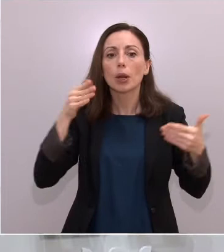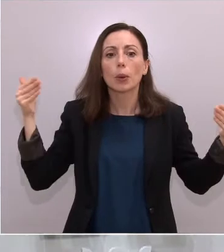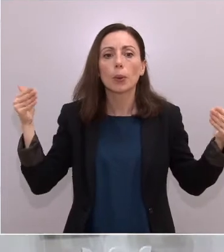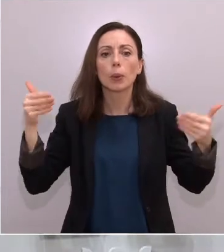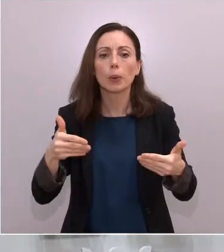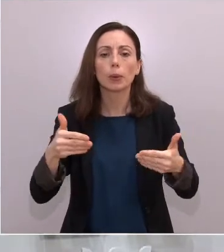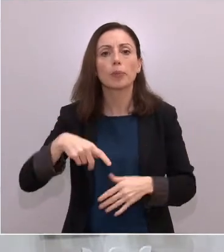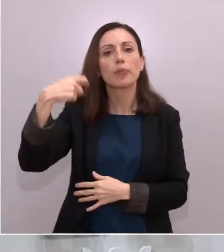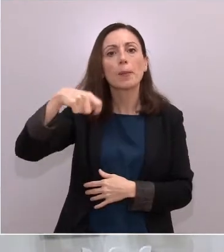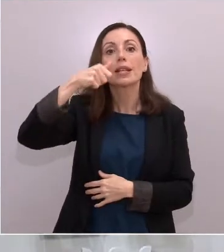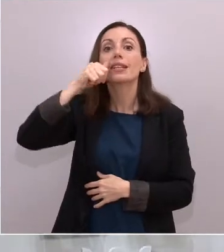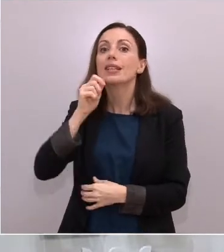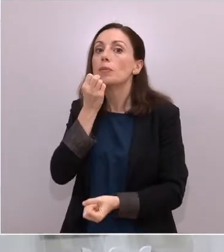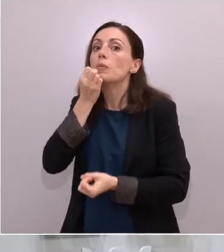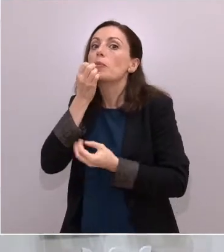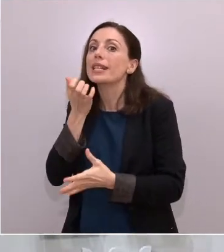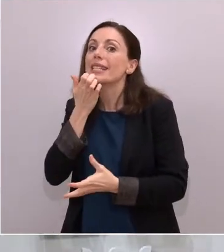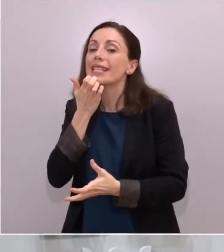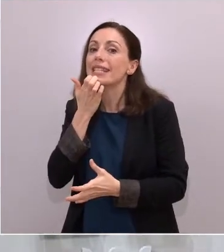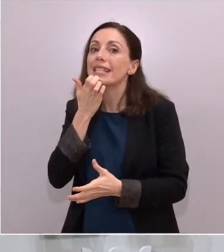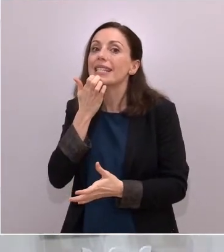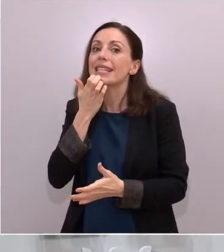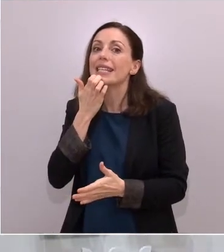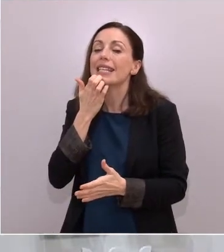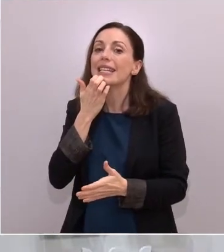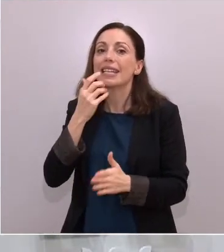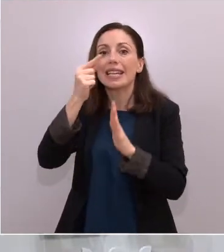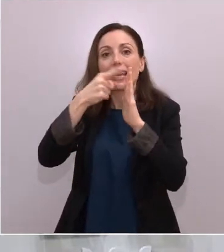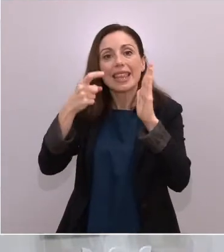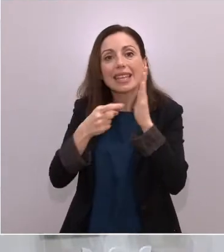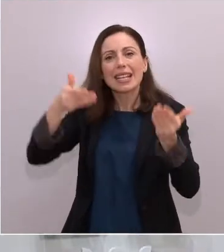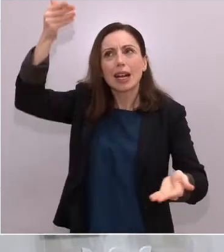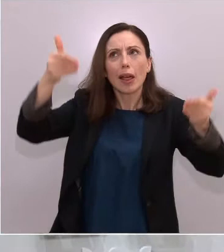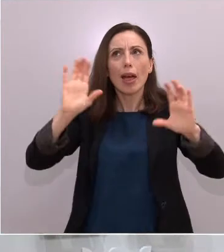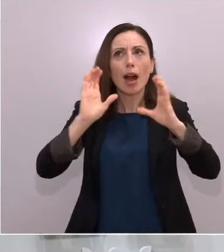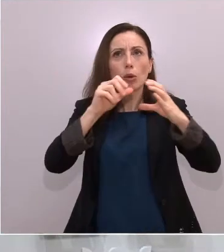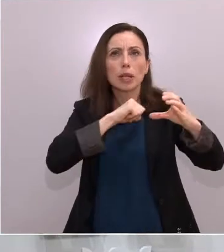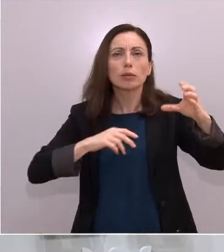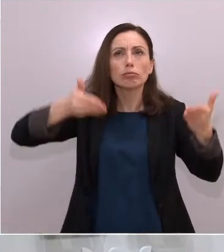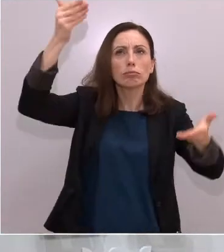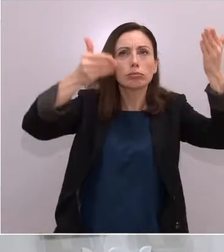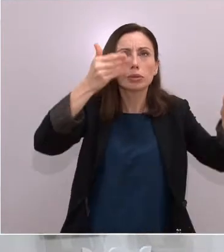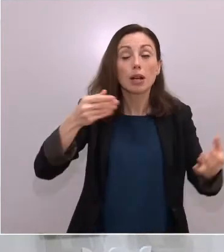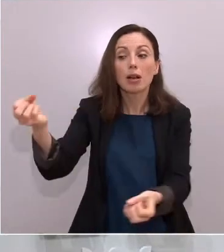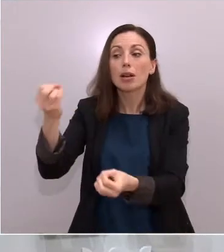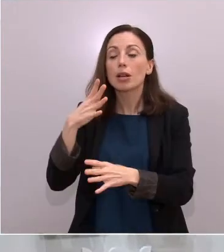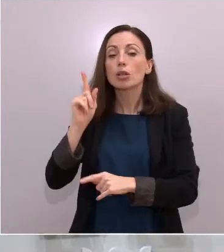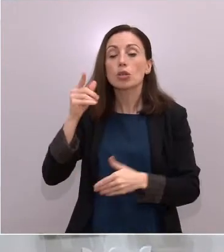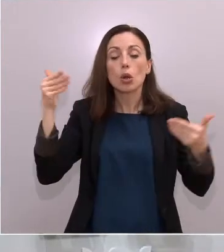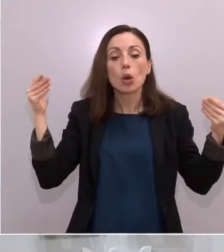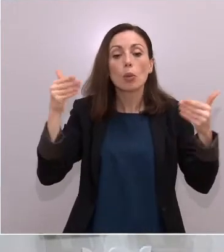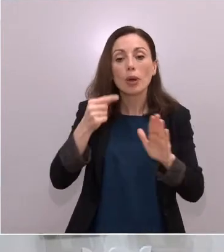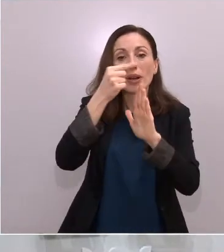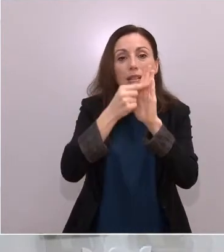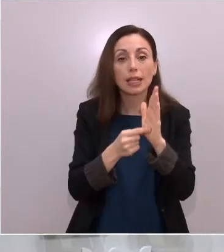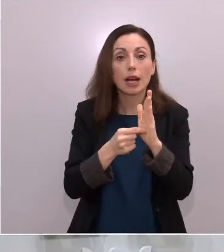al presidente Sánchez si la desescalada asimétrica, como nos transmitía, se iba a fundamentar solo en